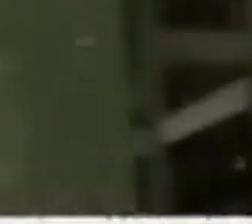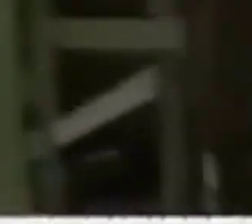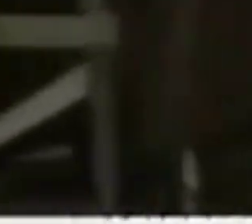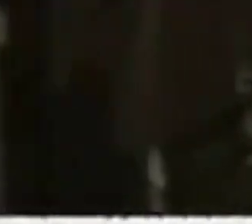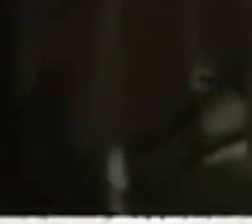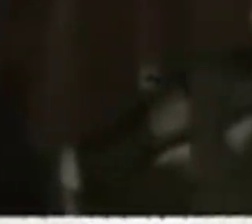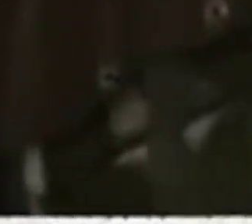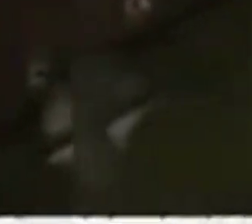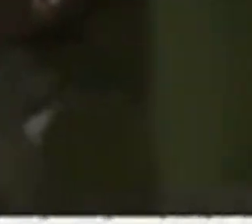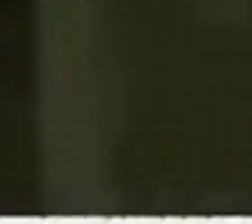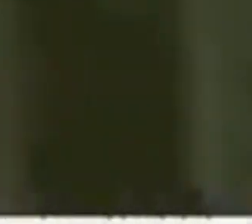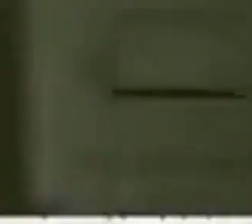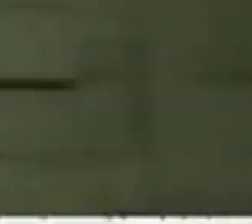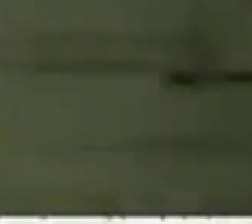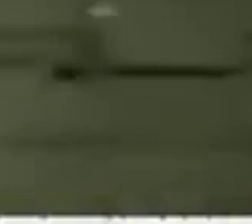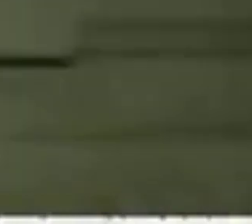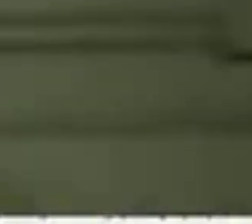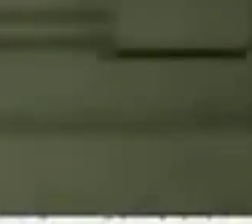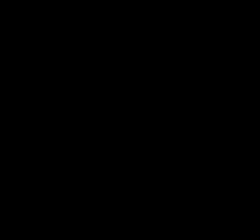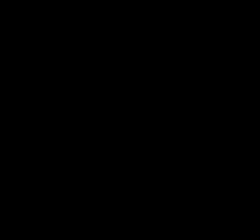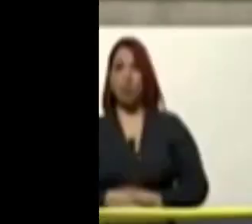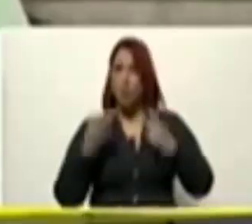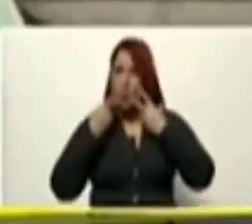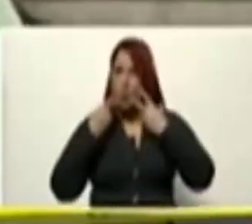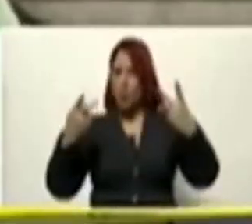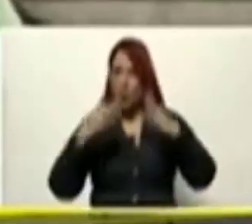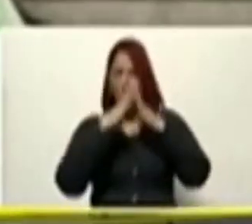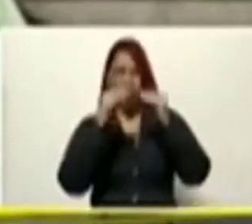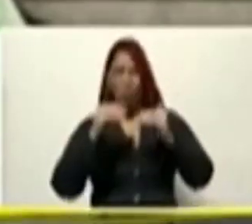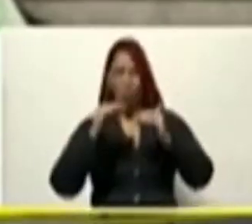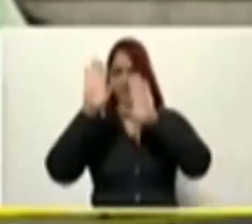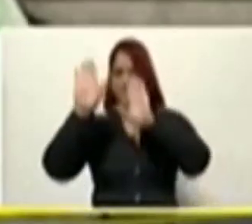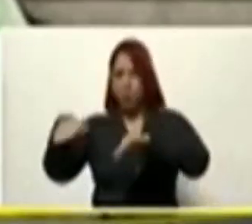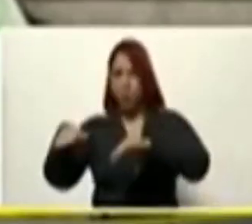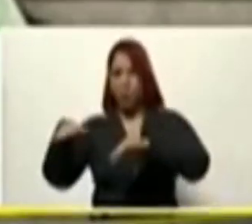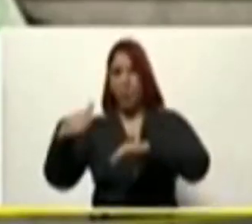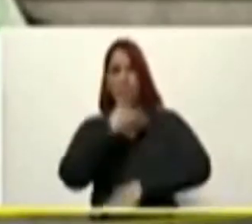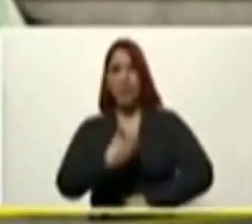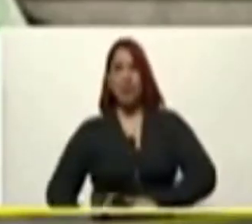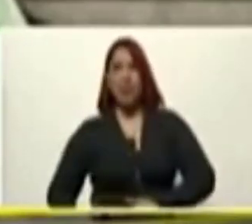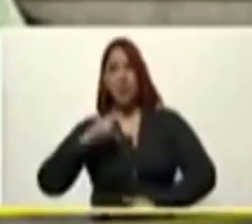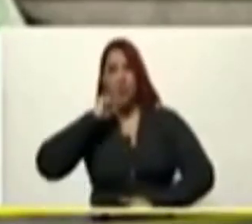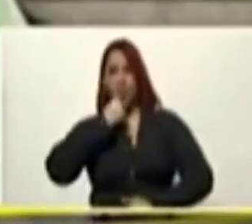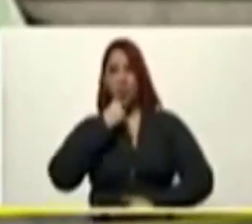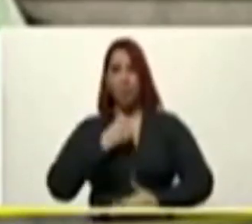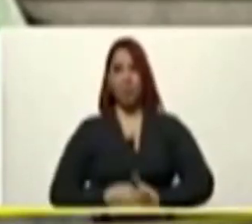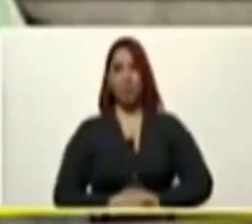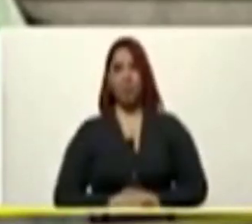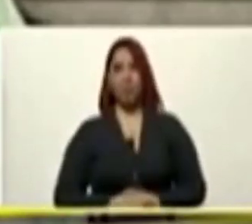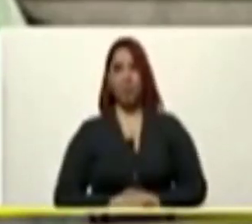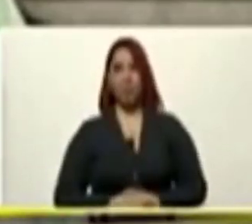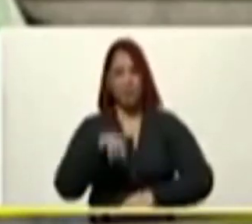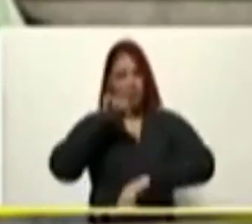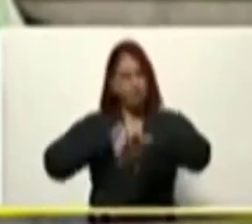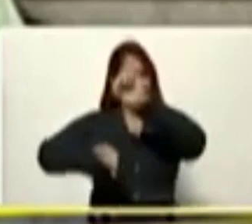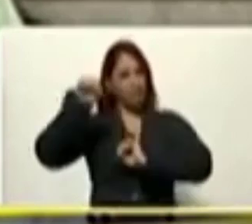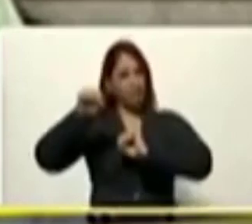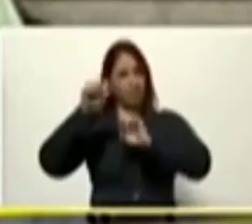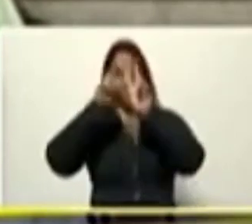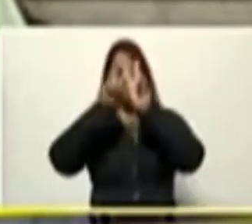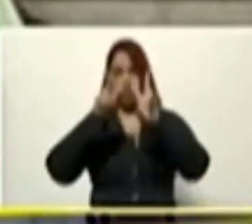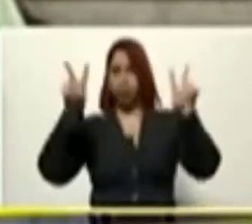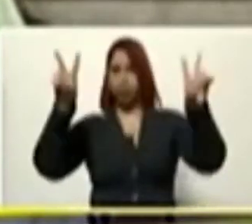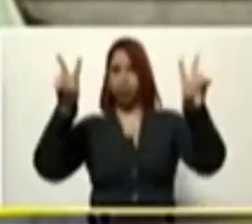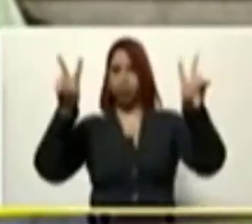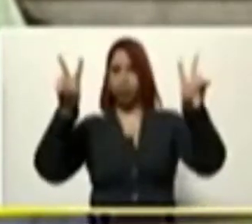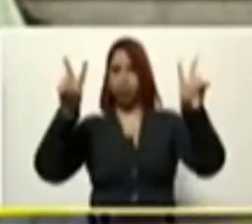para atrás y ahora no se sabe qué es lo que está pasando, y básicamente este señor Putin ahora estaría mandando a Nicolás Maduro a agitar estas situaciones, diciendo